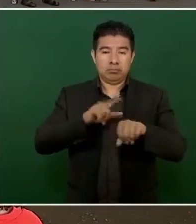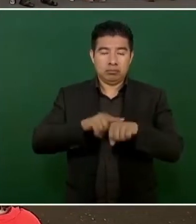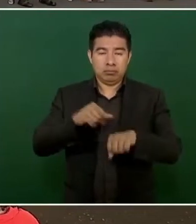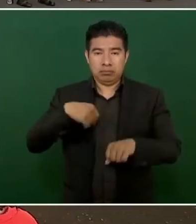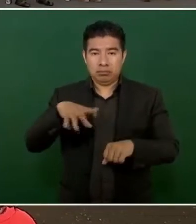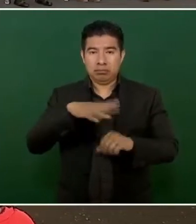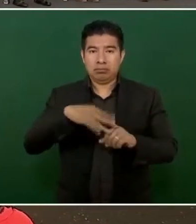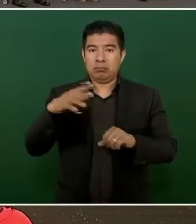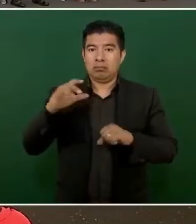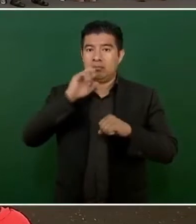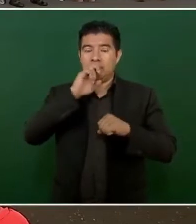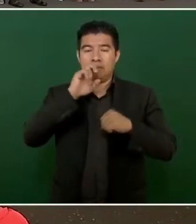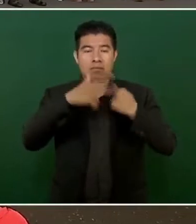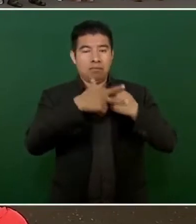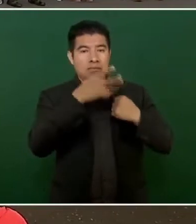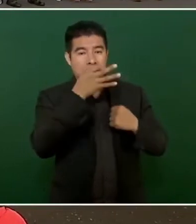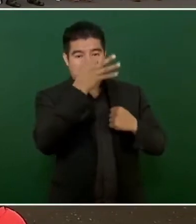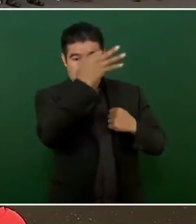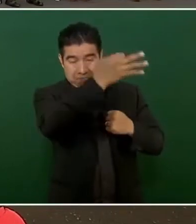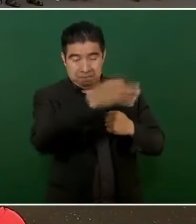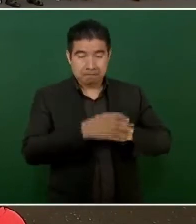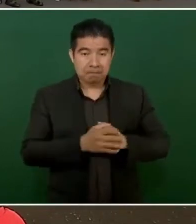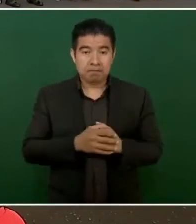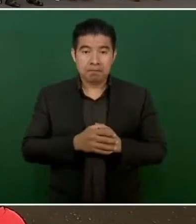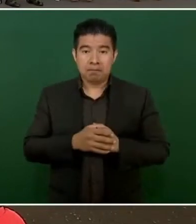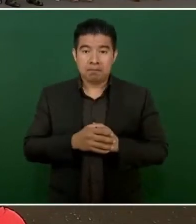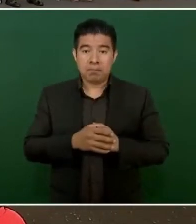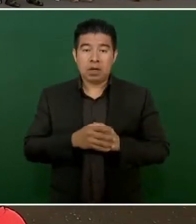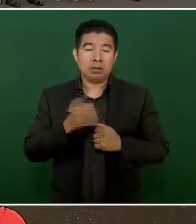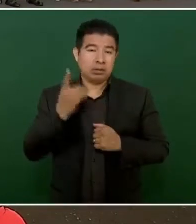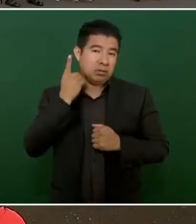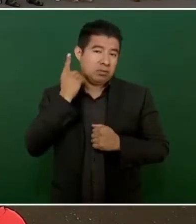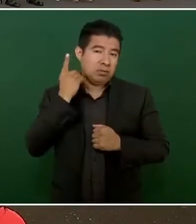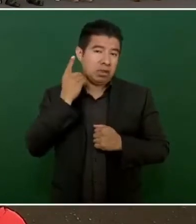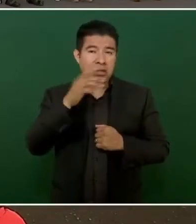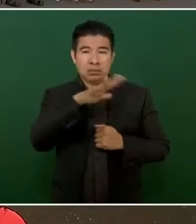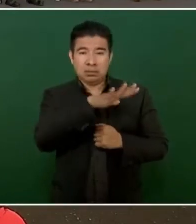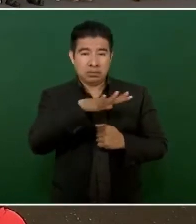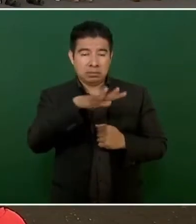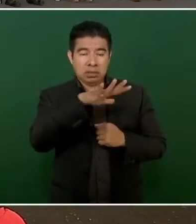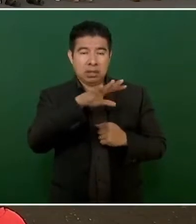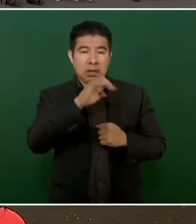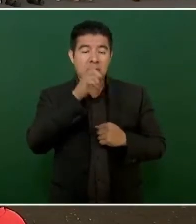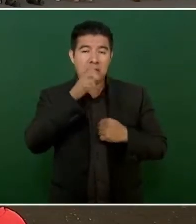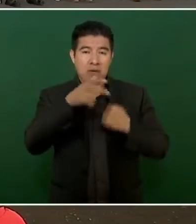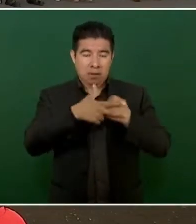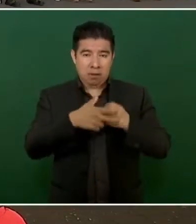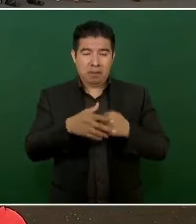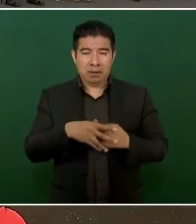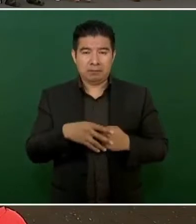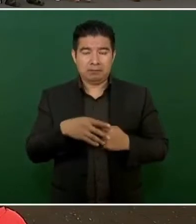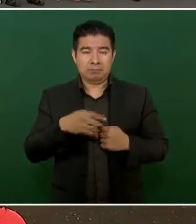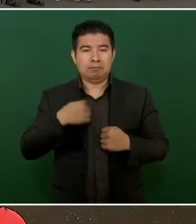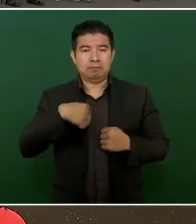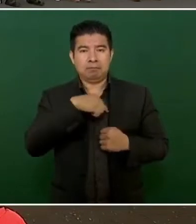A los diputados del Parlamento Europeo, basta de corrupción,